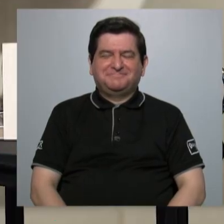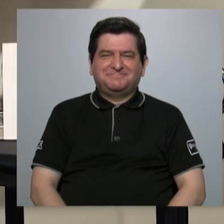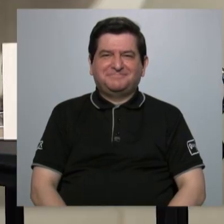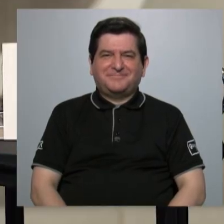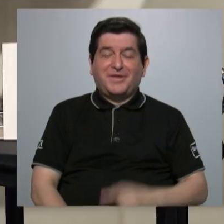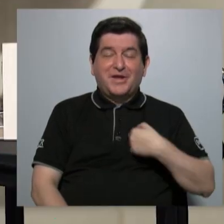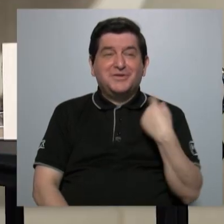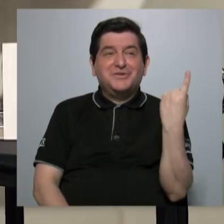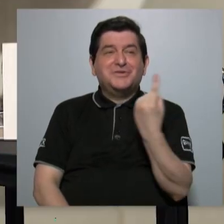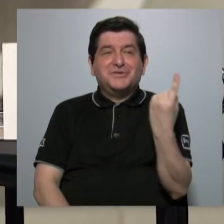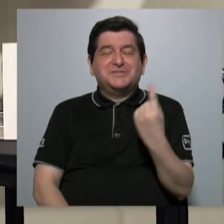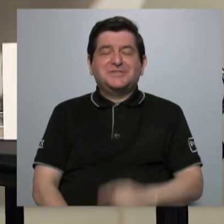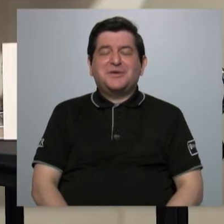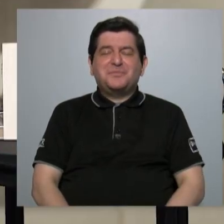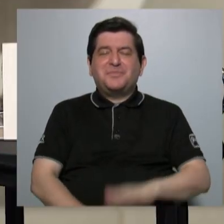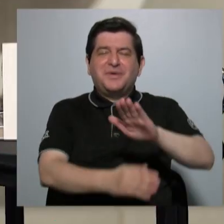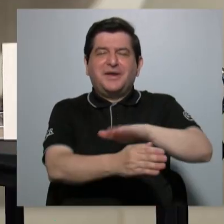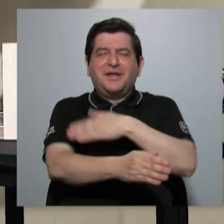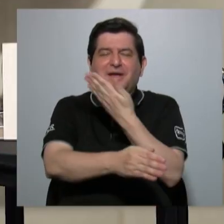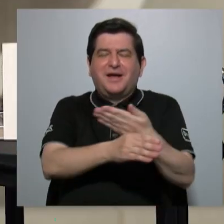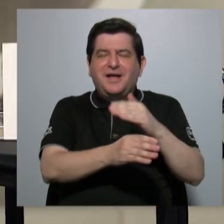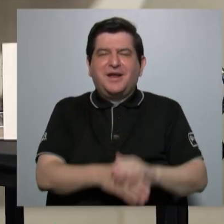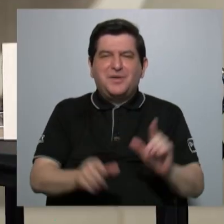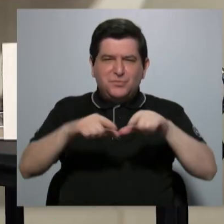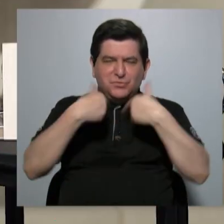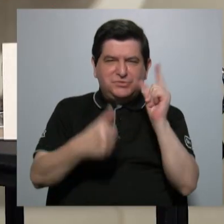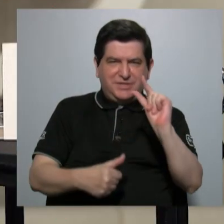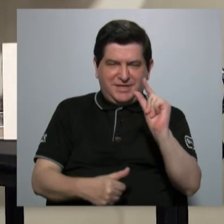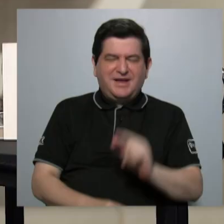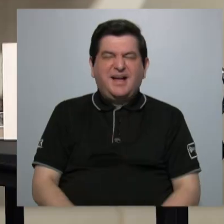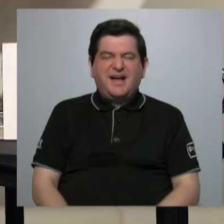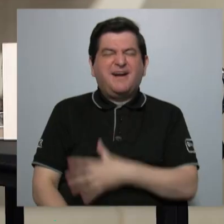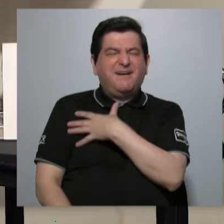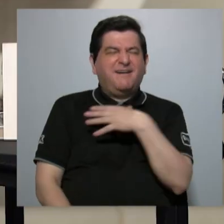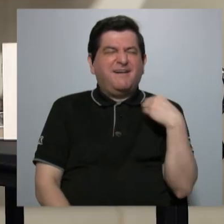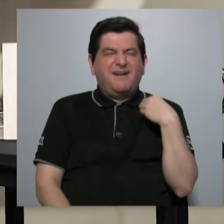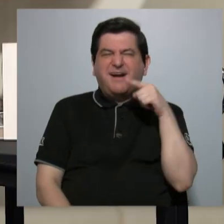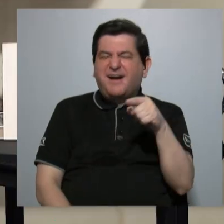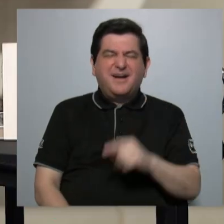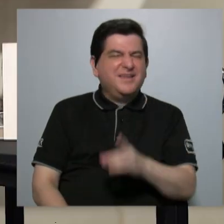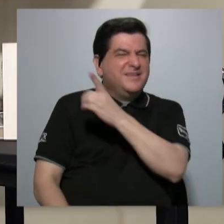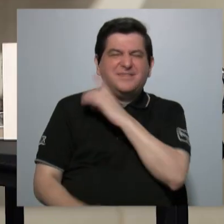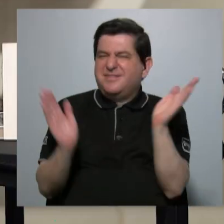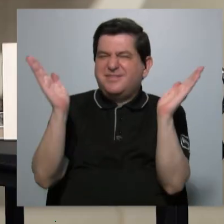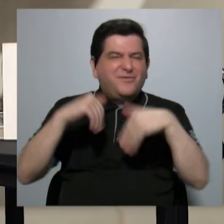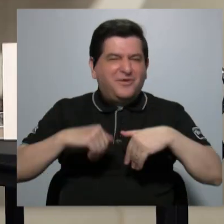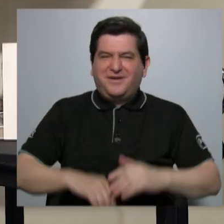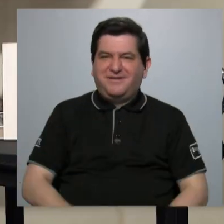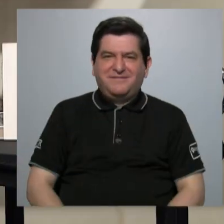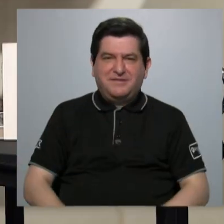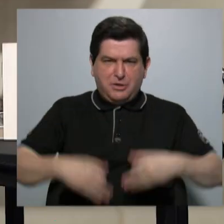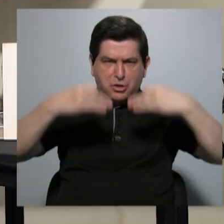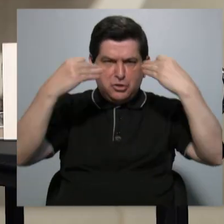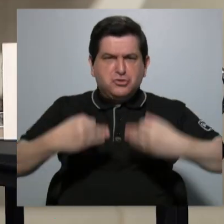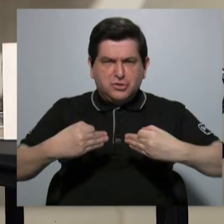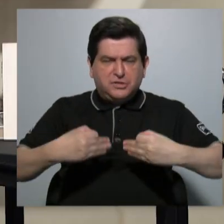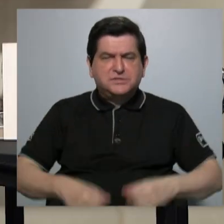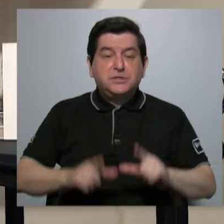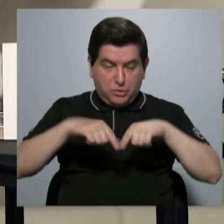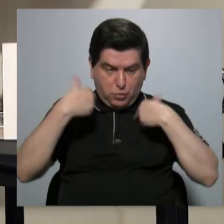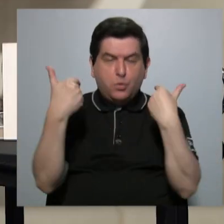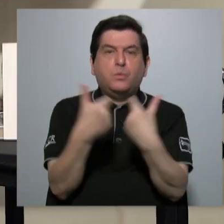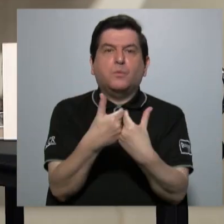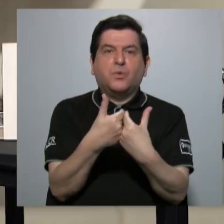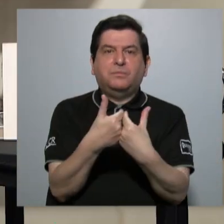A mí siempre me ha gustado la música de cámara porque en el quinteto no hay director. Ahí el que decide, el que manda, es el